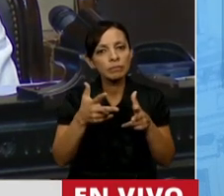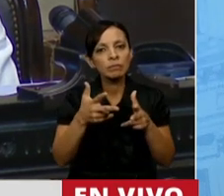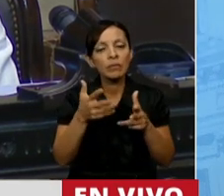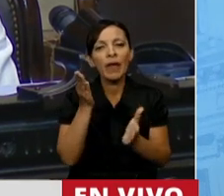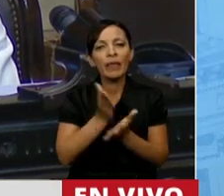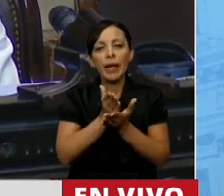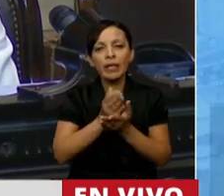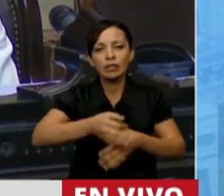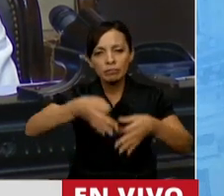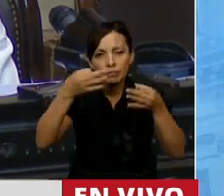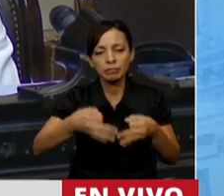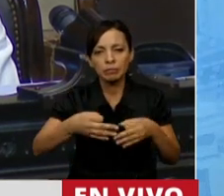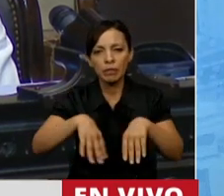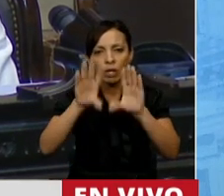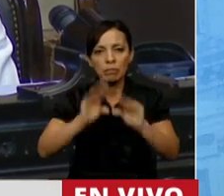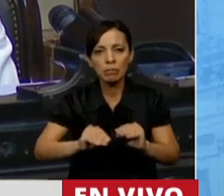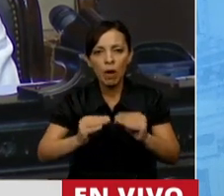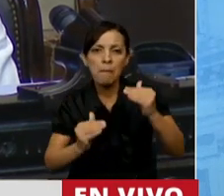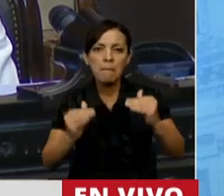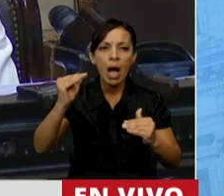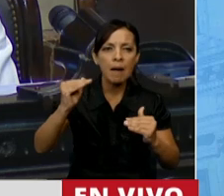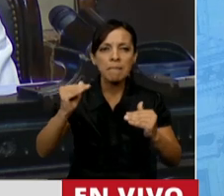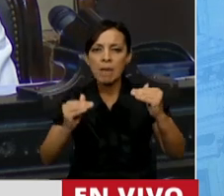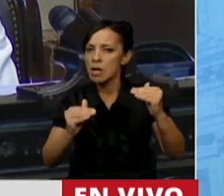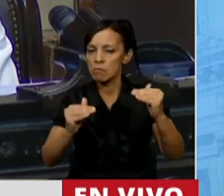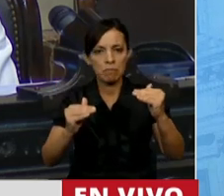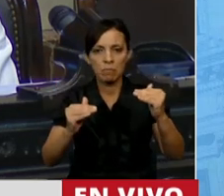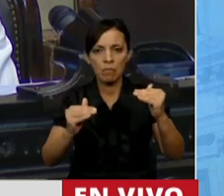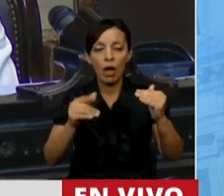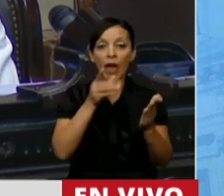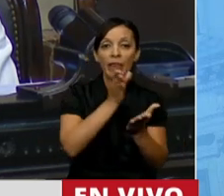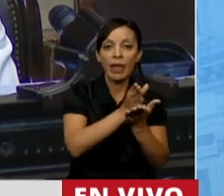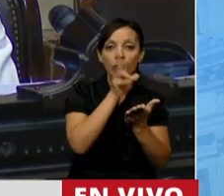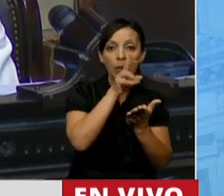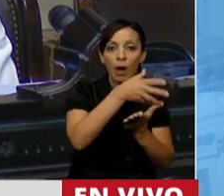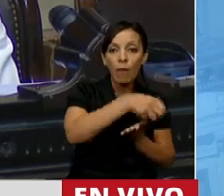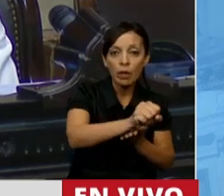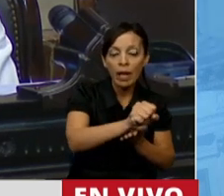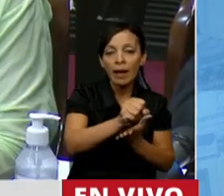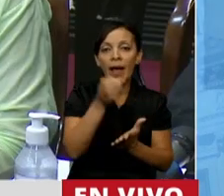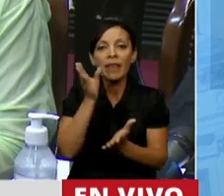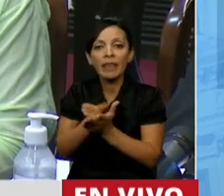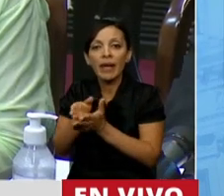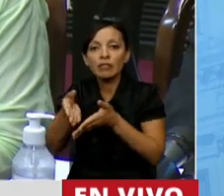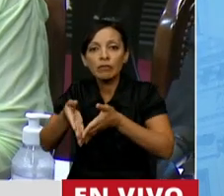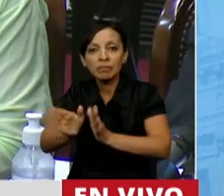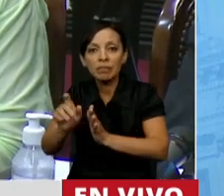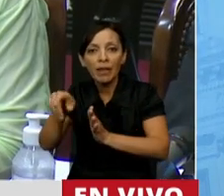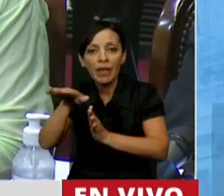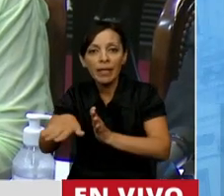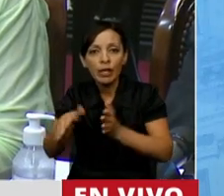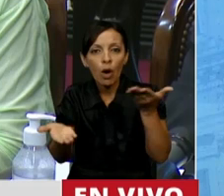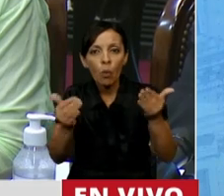derecho absoluto, ni mayor ni mejor, ni el derecho de abortar de la mujer, ni el derecho de nacer del niño.